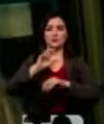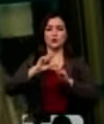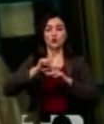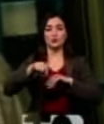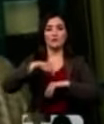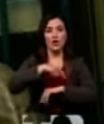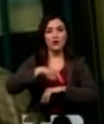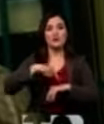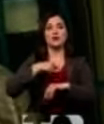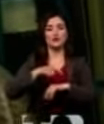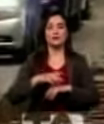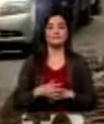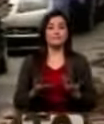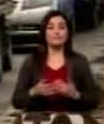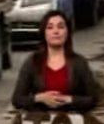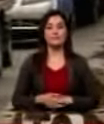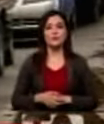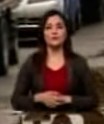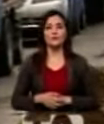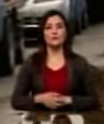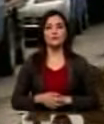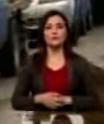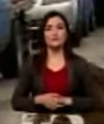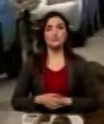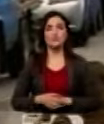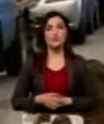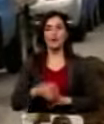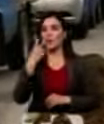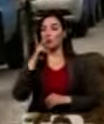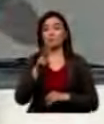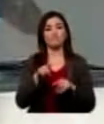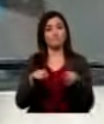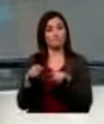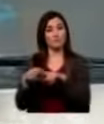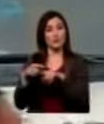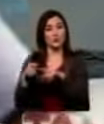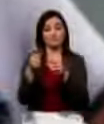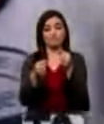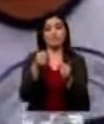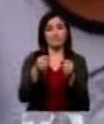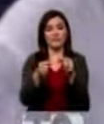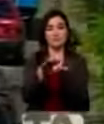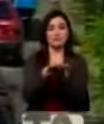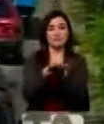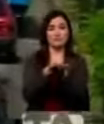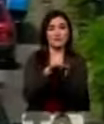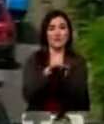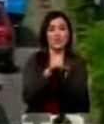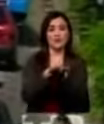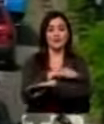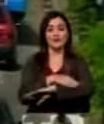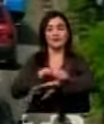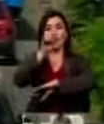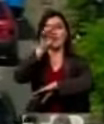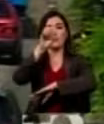hasta poderme dar la vuelta para venir para acá. Efectivamente, en la Plaza Ñin se observó esto. Los carros circulaban despacio. En la Avenida